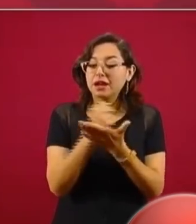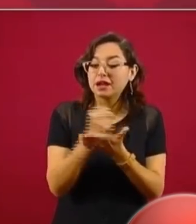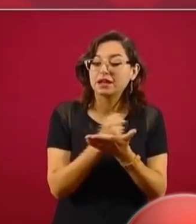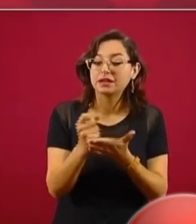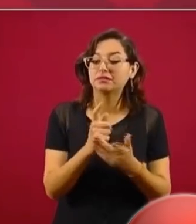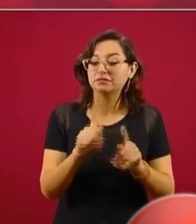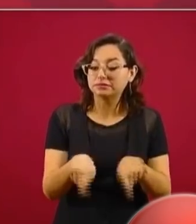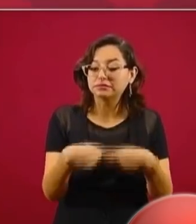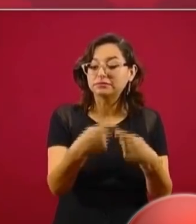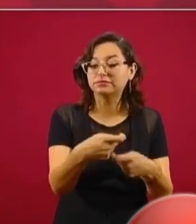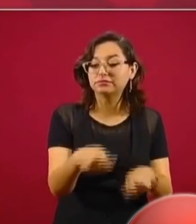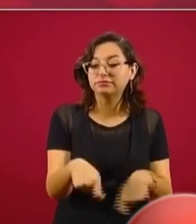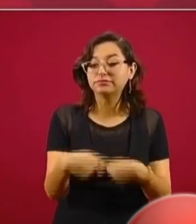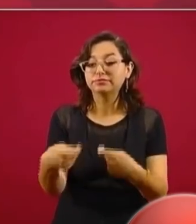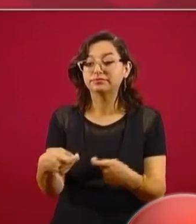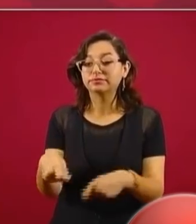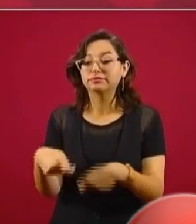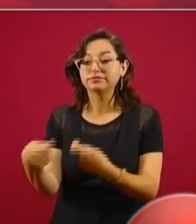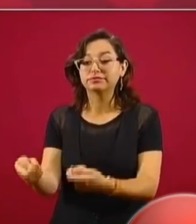estoy